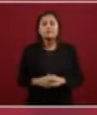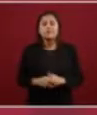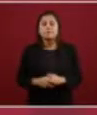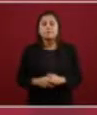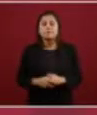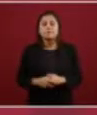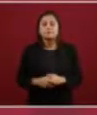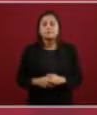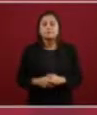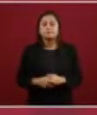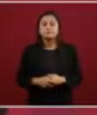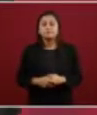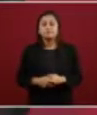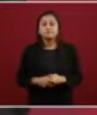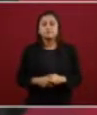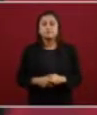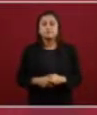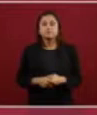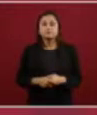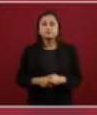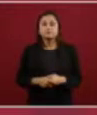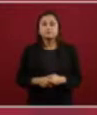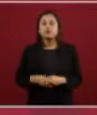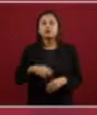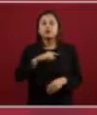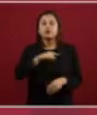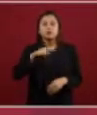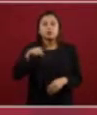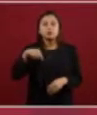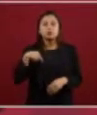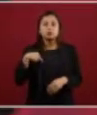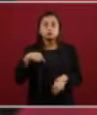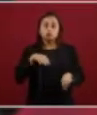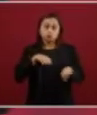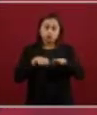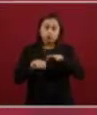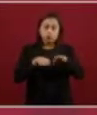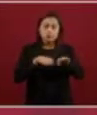nosotros estamos llevando a cabo una política distinta